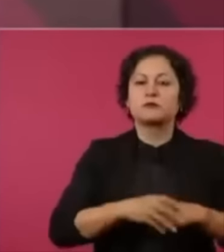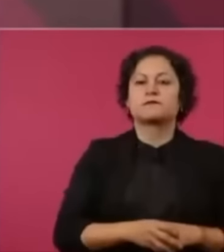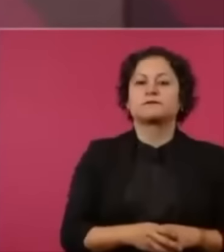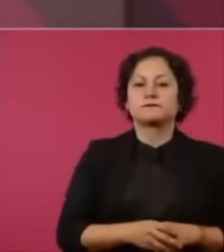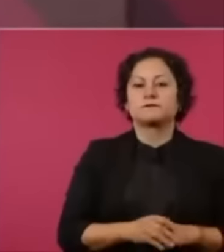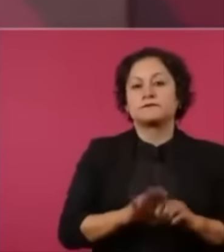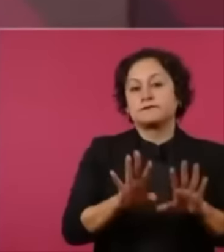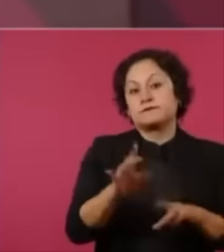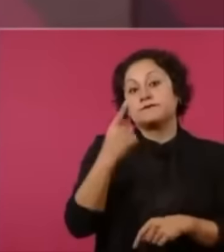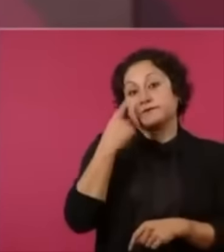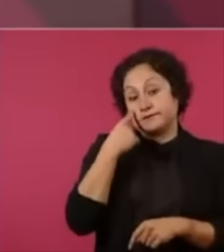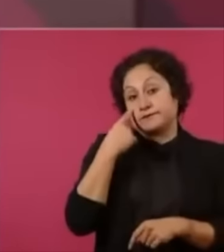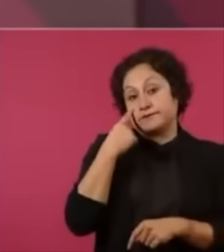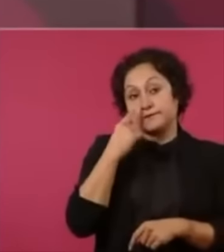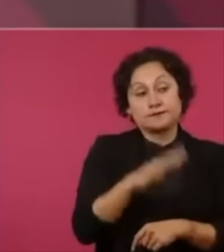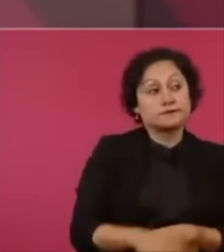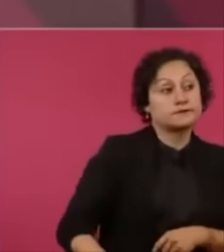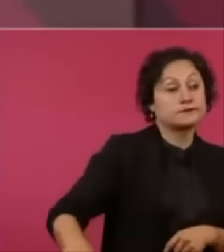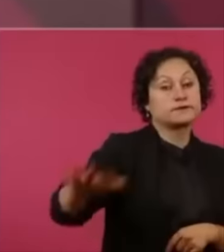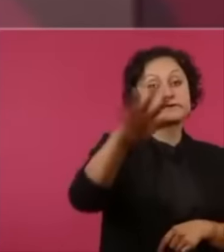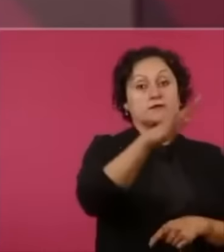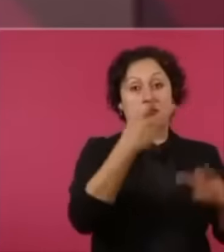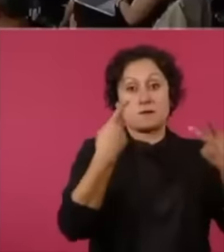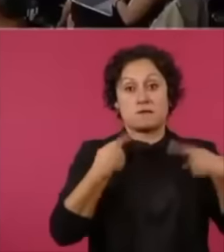del pueblo es la voz de Dios.